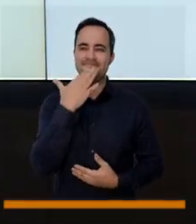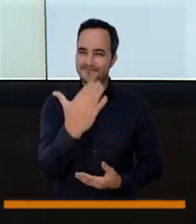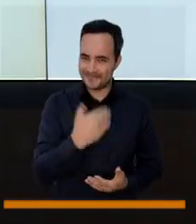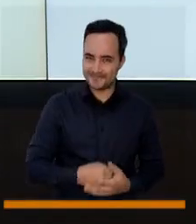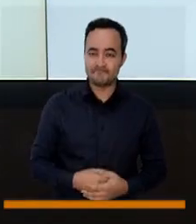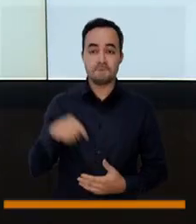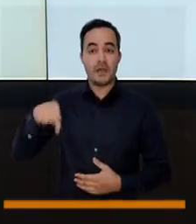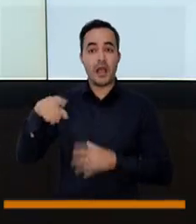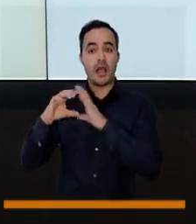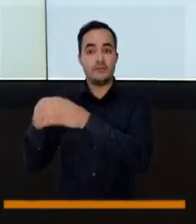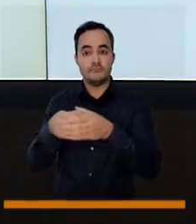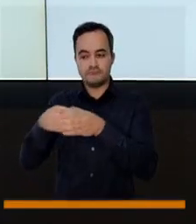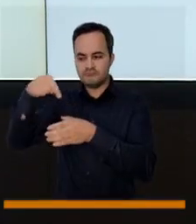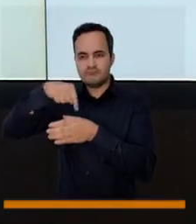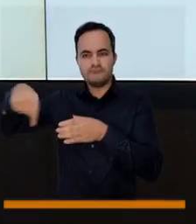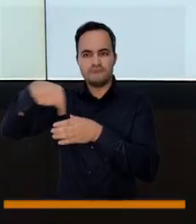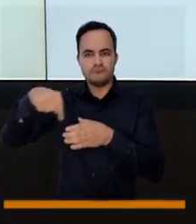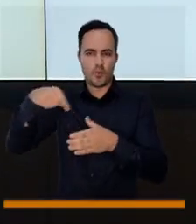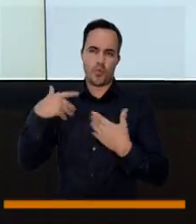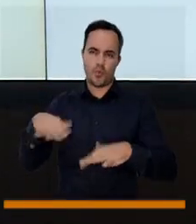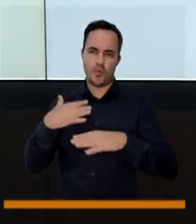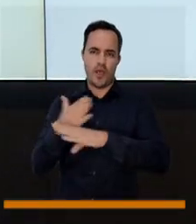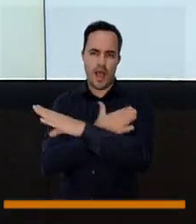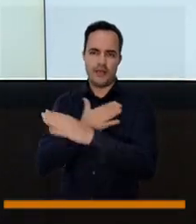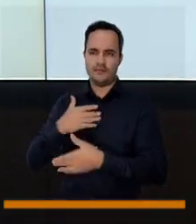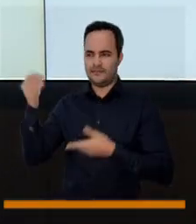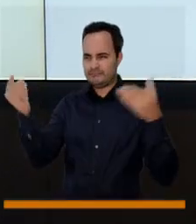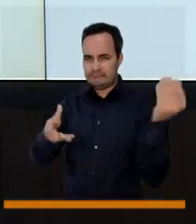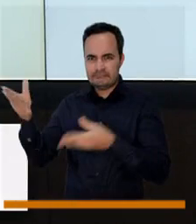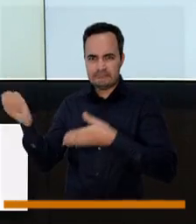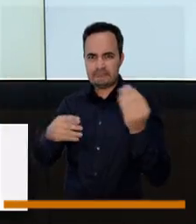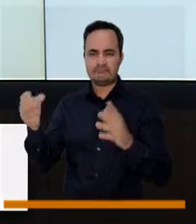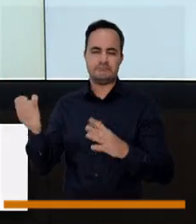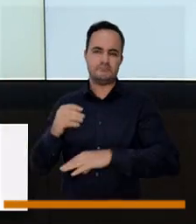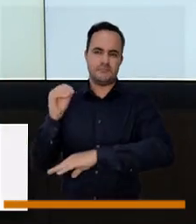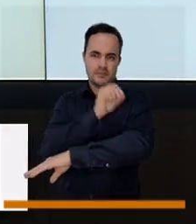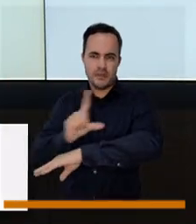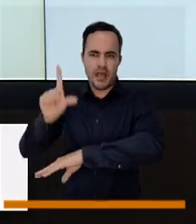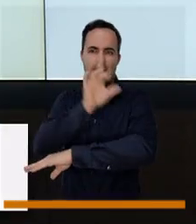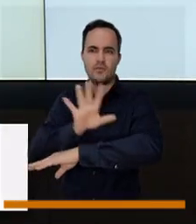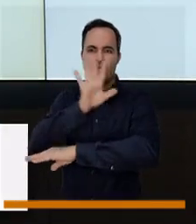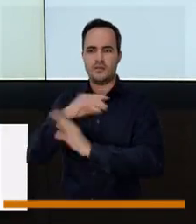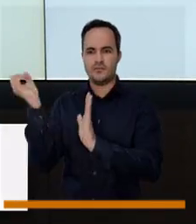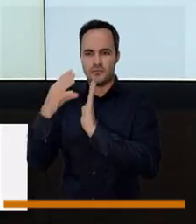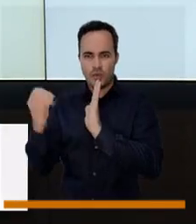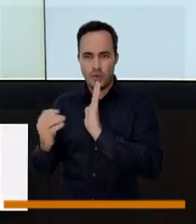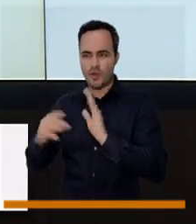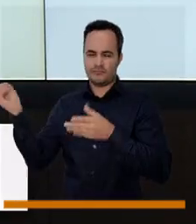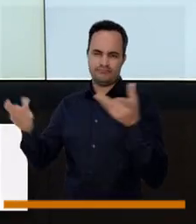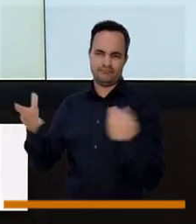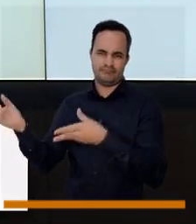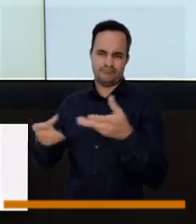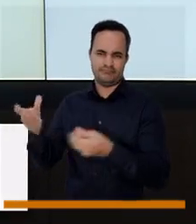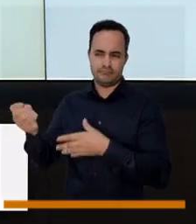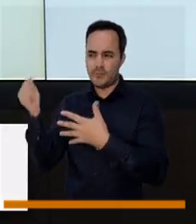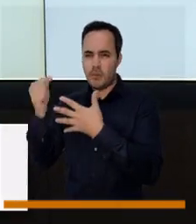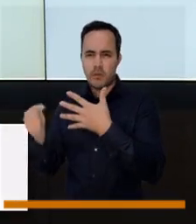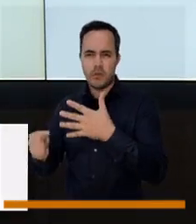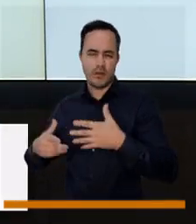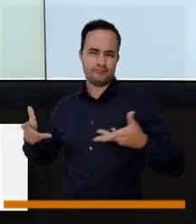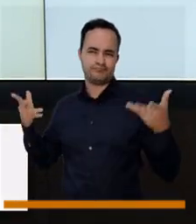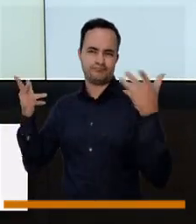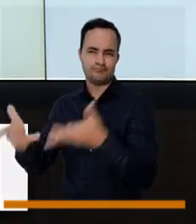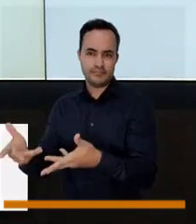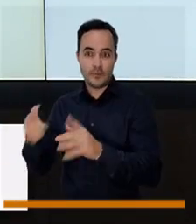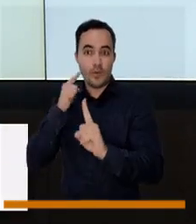gracias. Este centro, con toda su capacidad instalada tanto en hardware y software, es actualmente una herramienta potente con la que cuenta Medellín y, si se